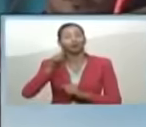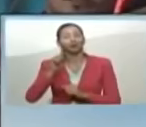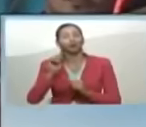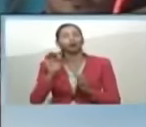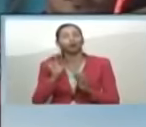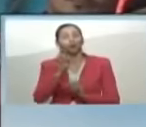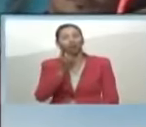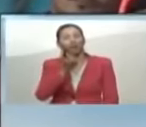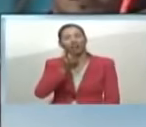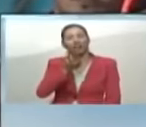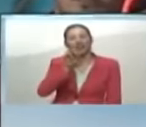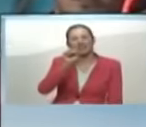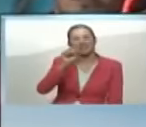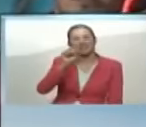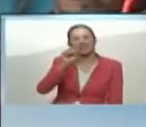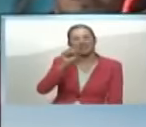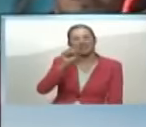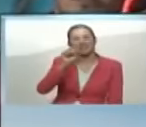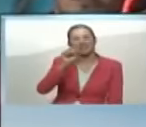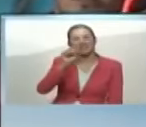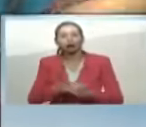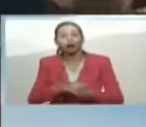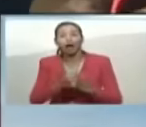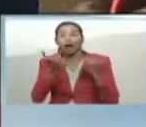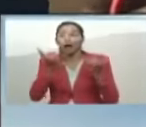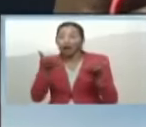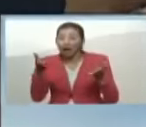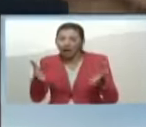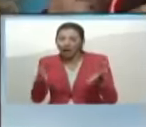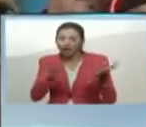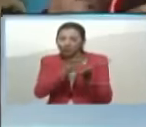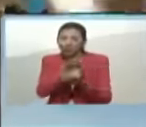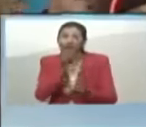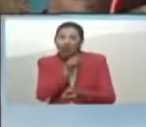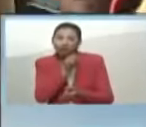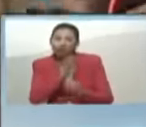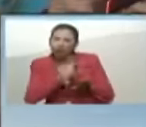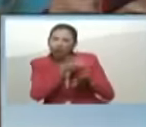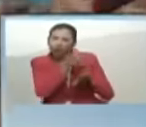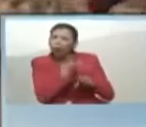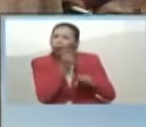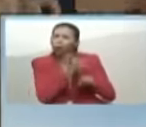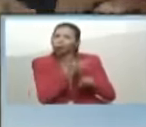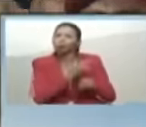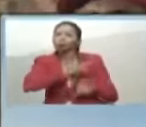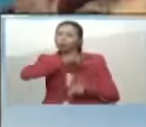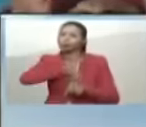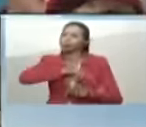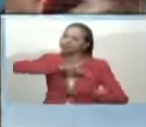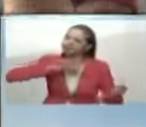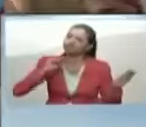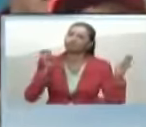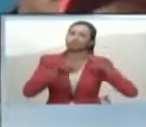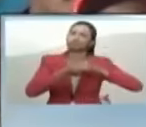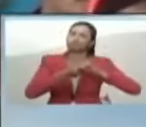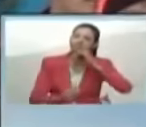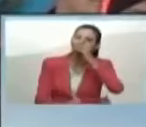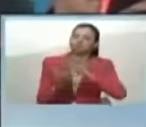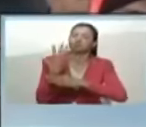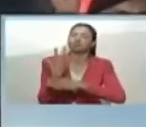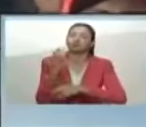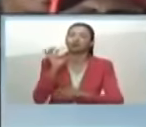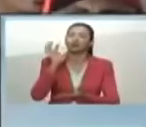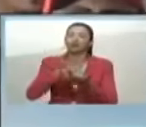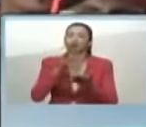eso, compañero, las grandes en el cual la crisis que ellos provocaron, nosotros la tenemos que capitalizar para hacer el Estado comunal, camarada.